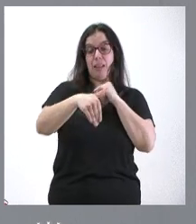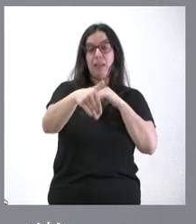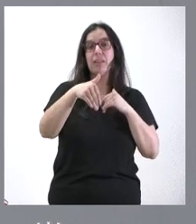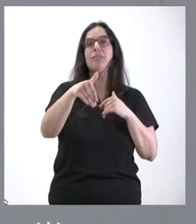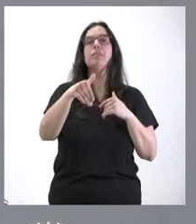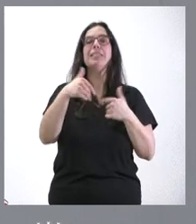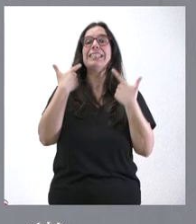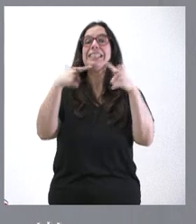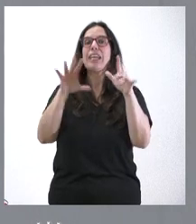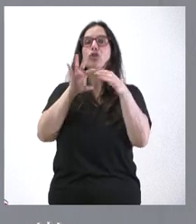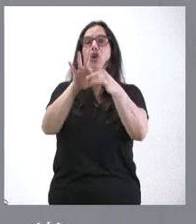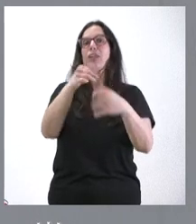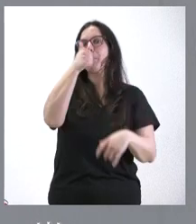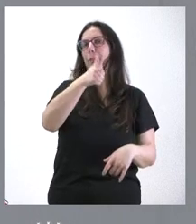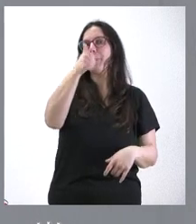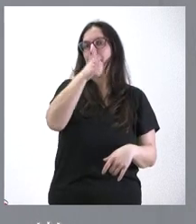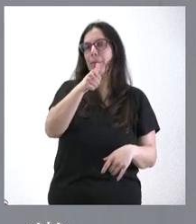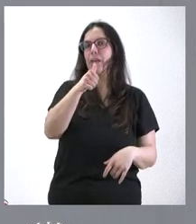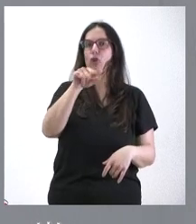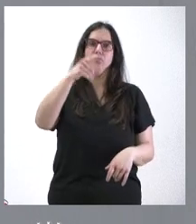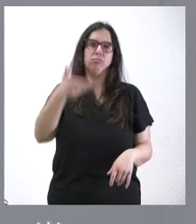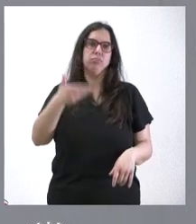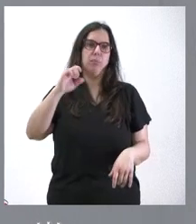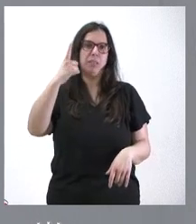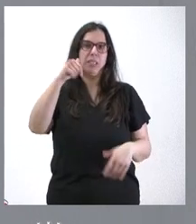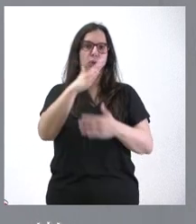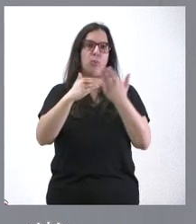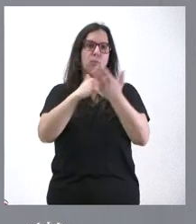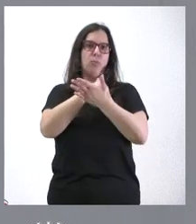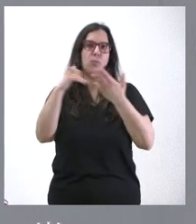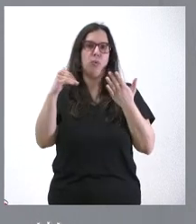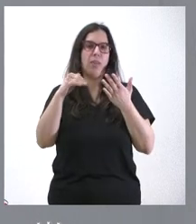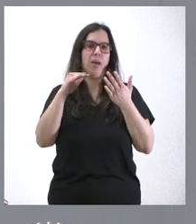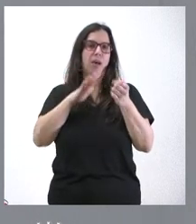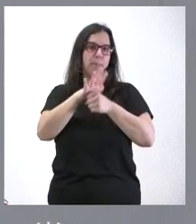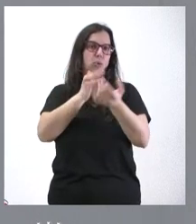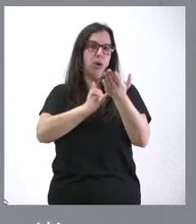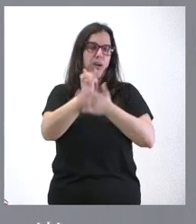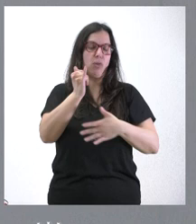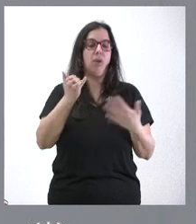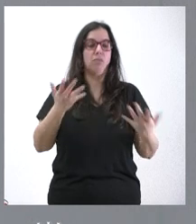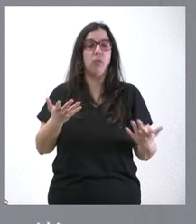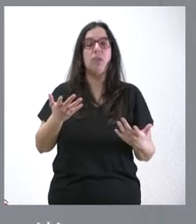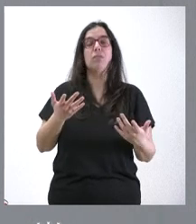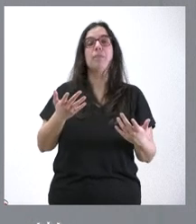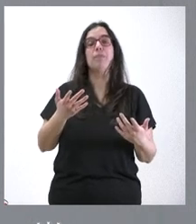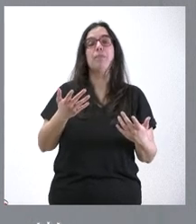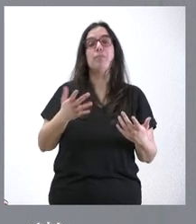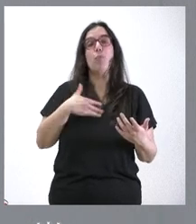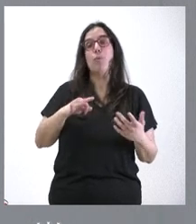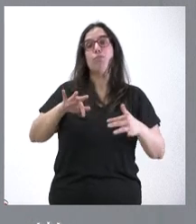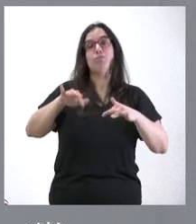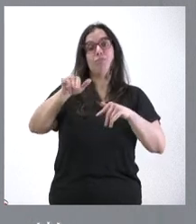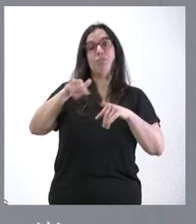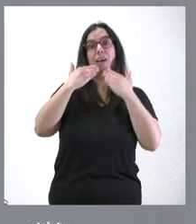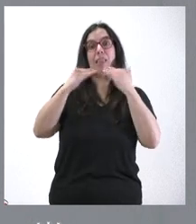sector vitivin que es uno de los que tiene más relevancia en el ámbito de la comunidad desde el punto de vista agrícola nos va a permitir fomentar